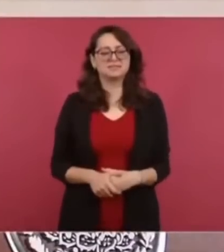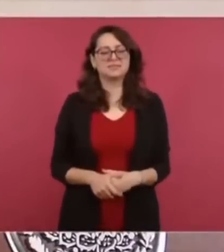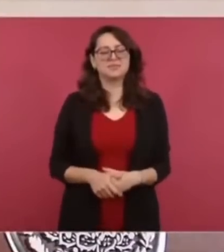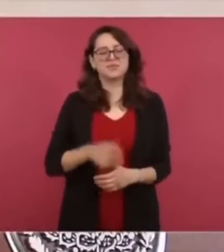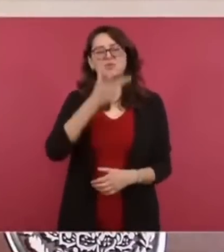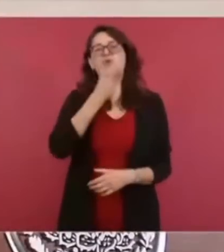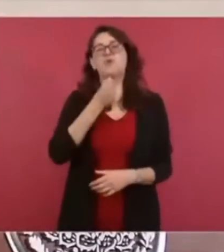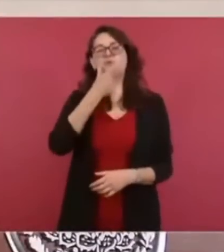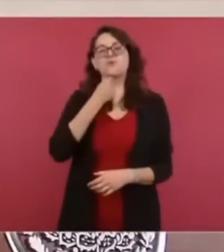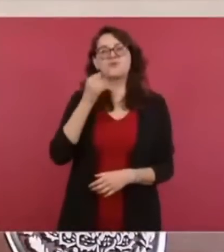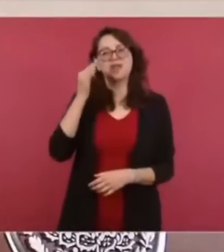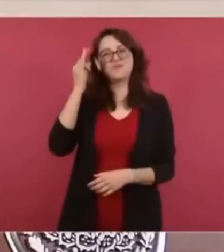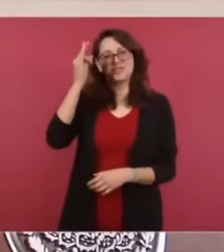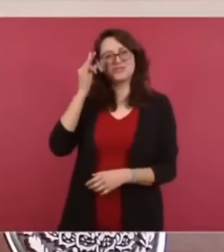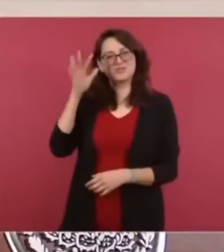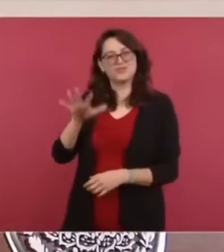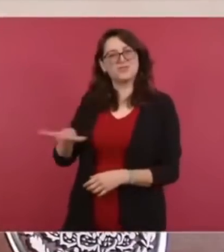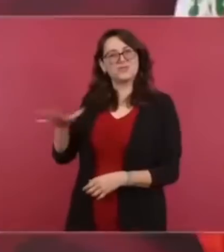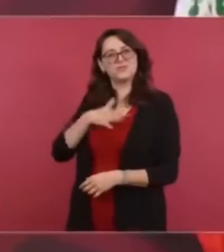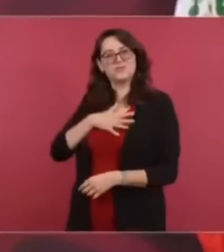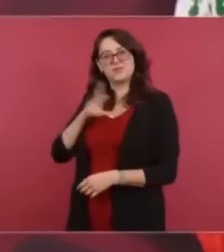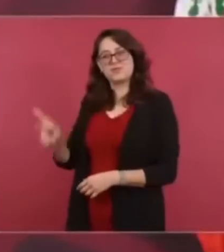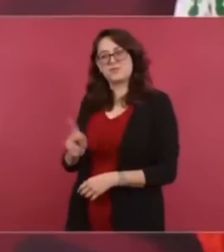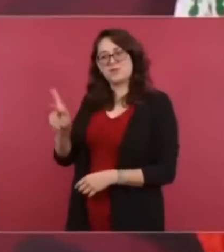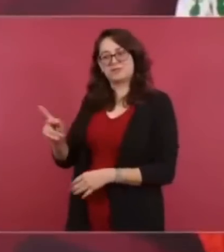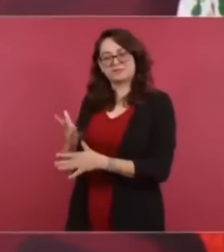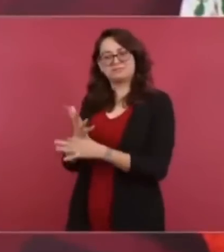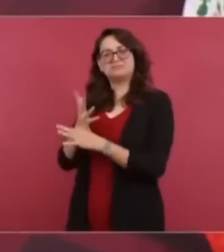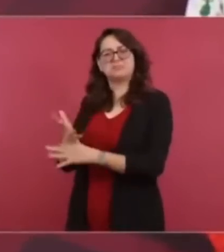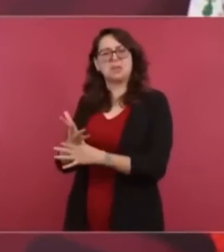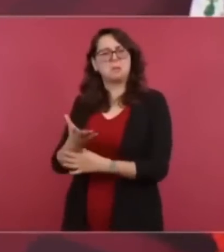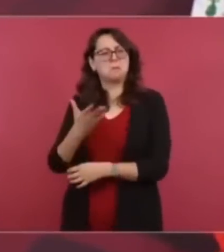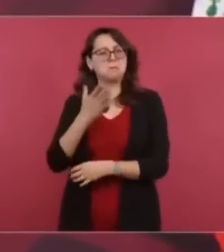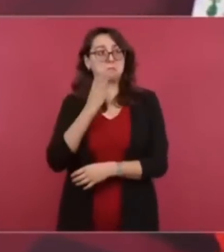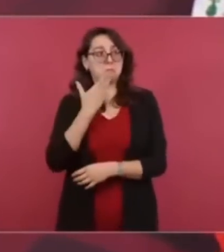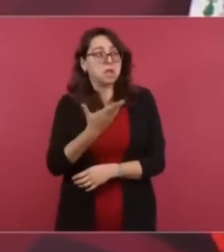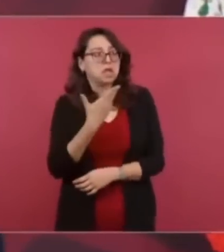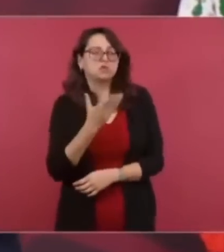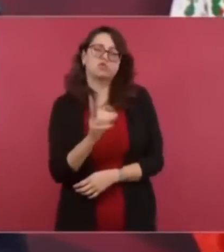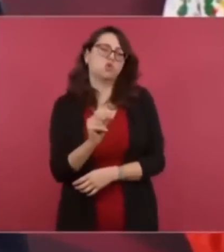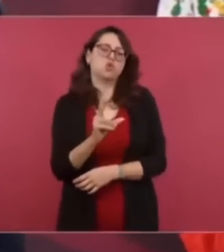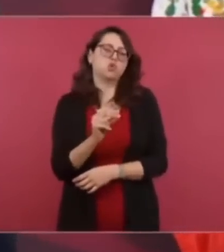Porque así ya no tenemos sorpresa de que dejen en libertad